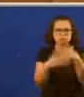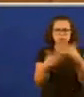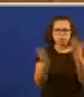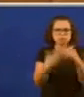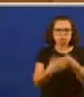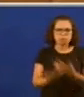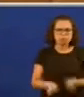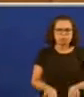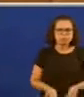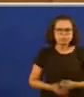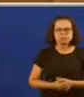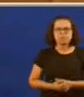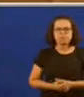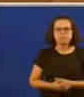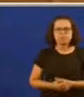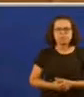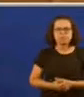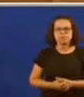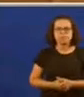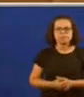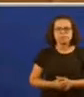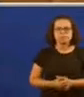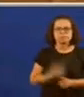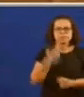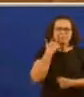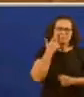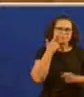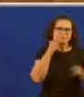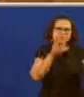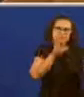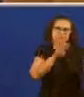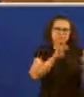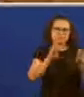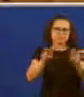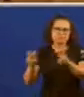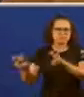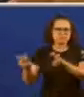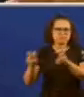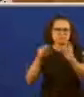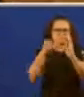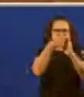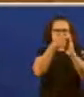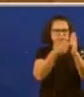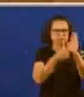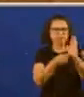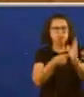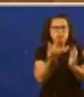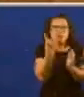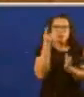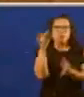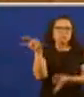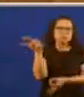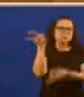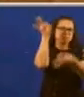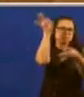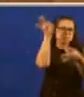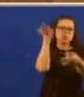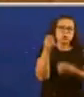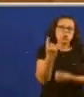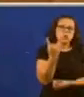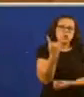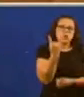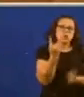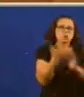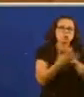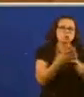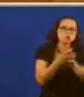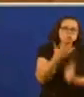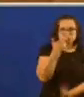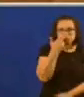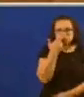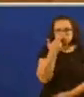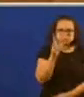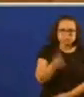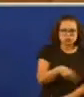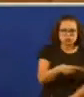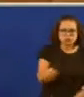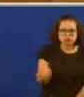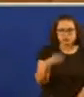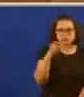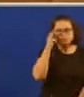Mire, podríamos tratar moitísimos casos. Eu traio xun aquí, por se a vostede lle parece interesante.